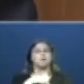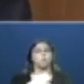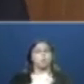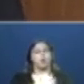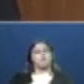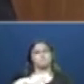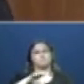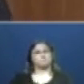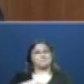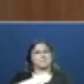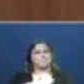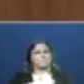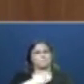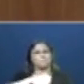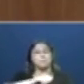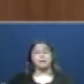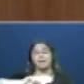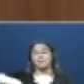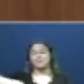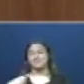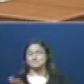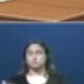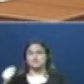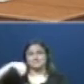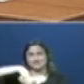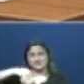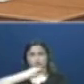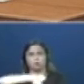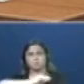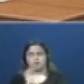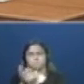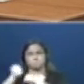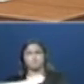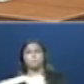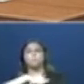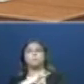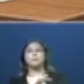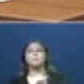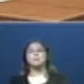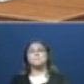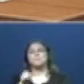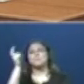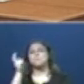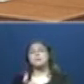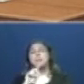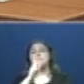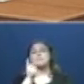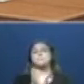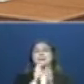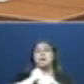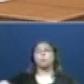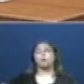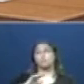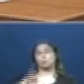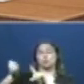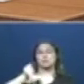reforma y posteriormente para su aplicación dentro de España se sustenta en el acuerdo primero alcanzado con las opas y